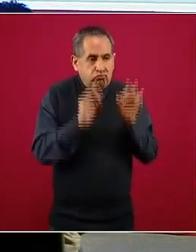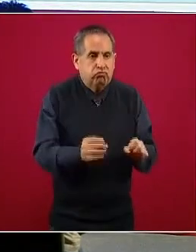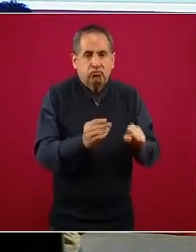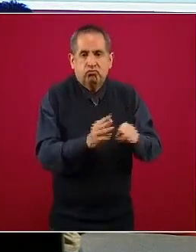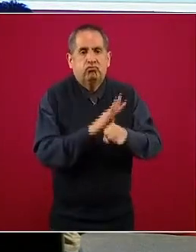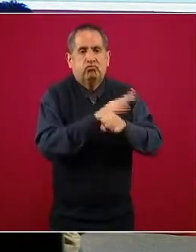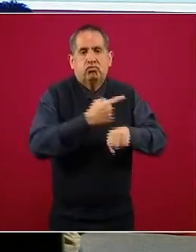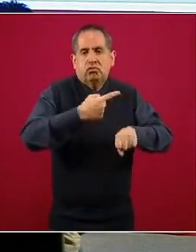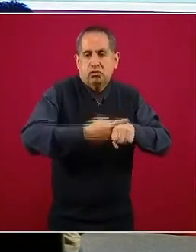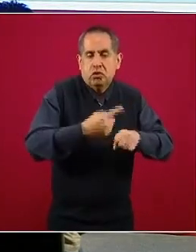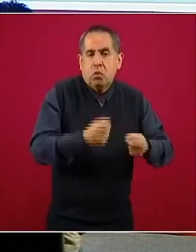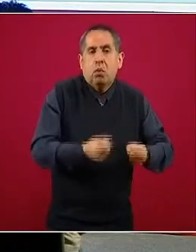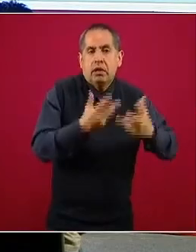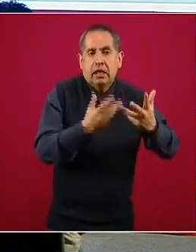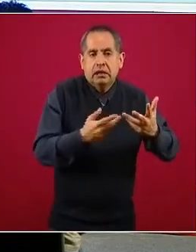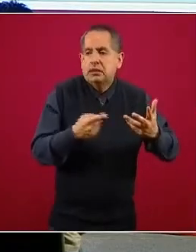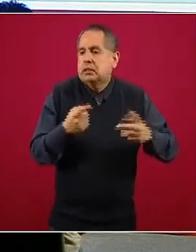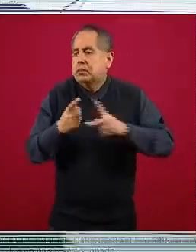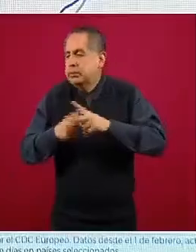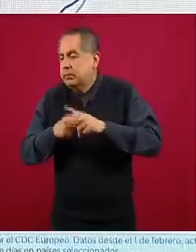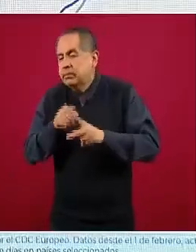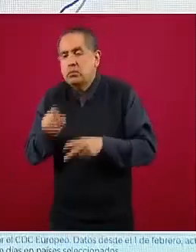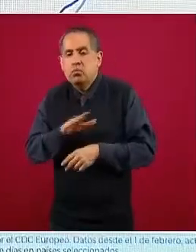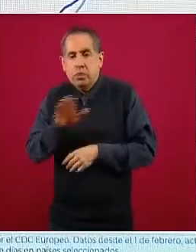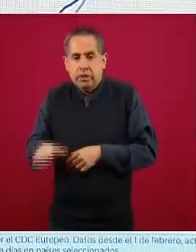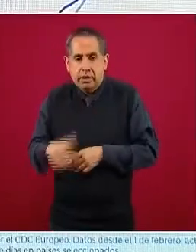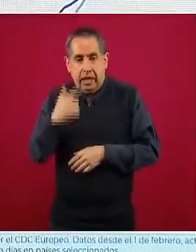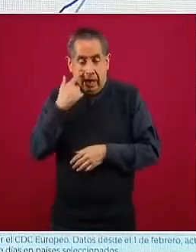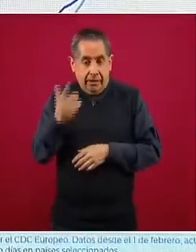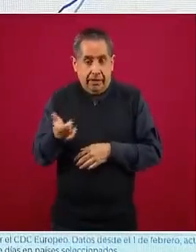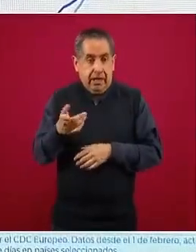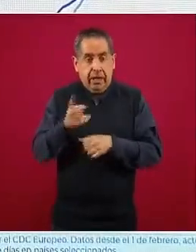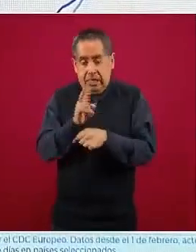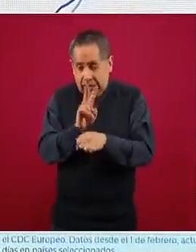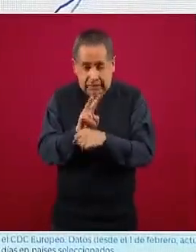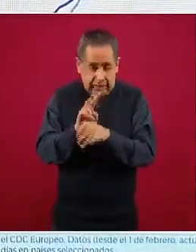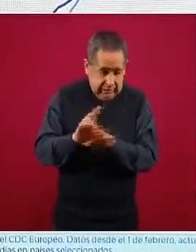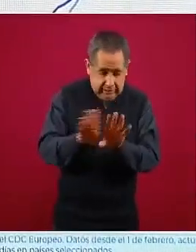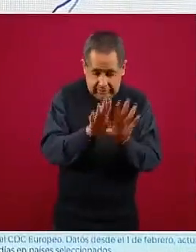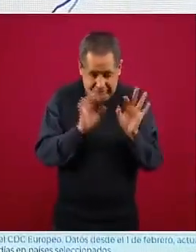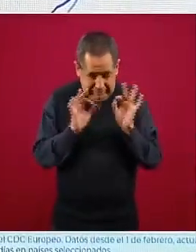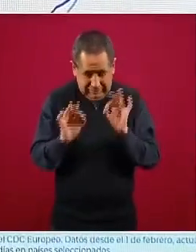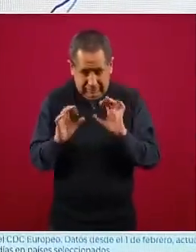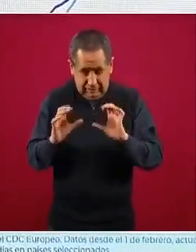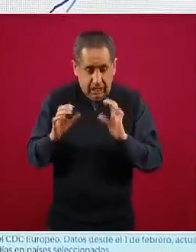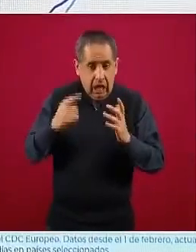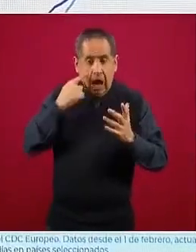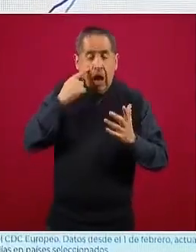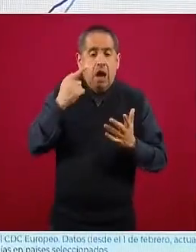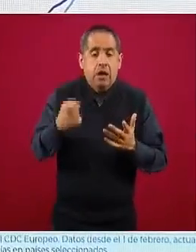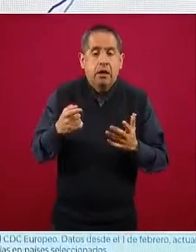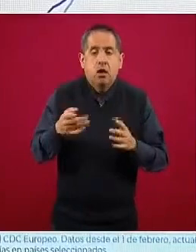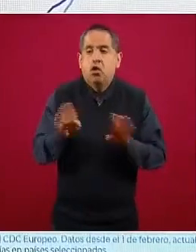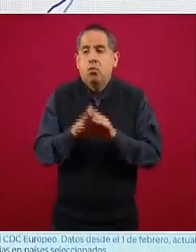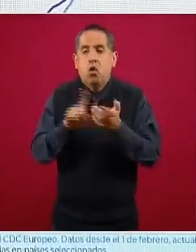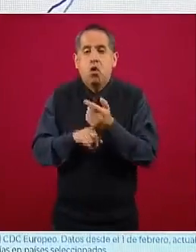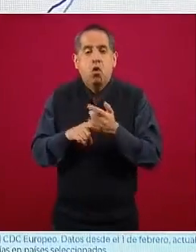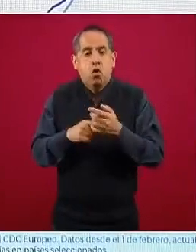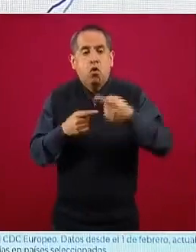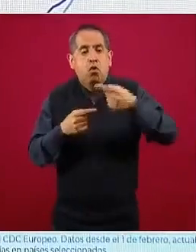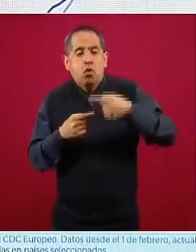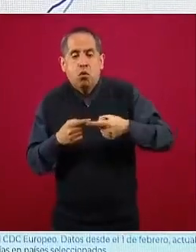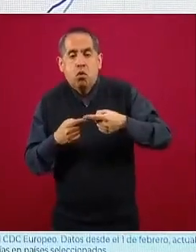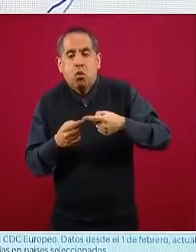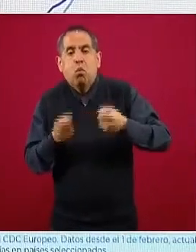confirmadas con el virus y obviamente en México, que tiene una vigilancia epidemiológica estructurada, tenemos un